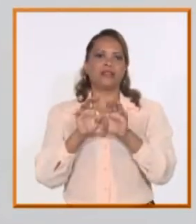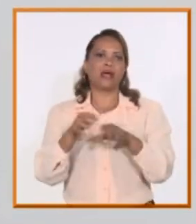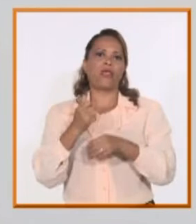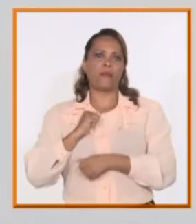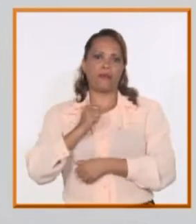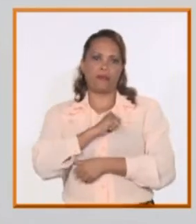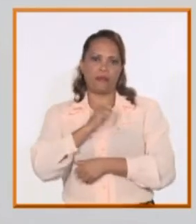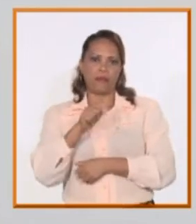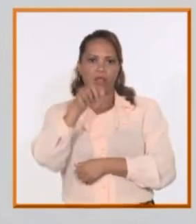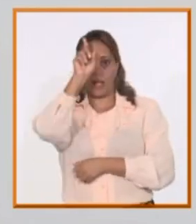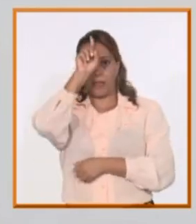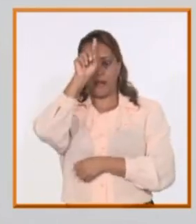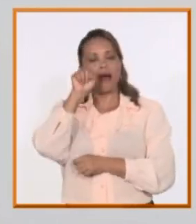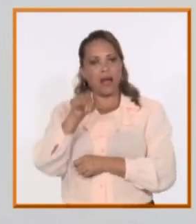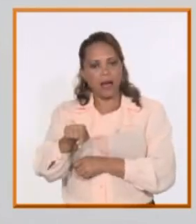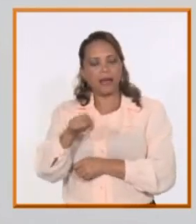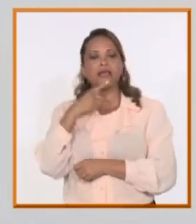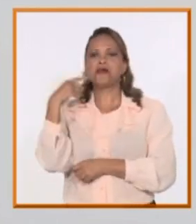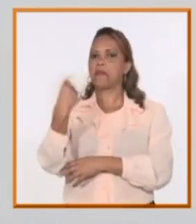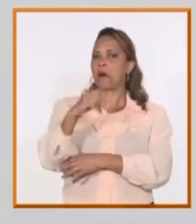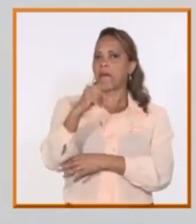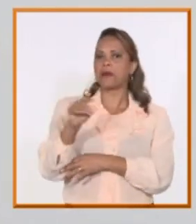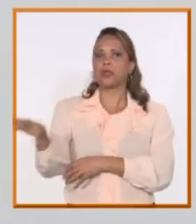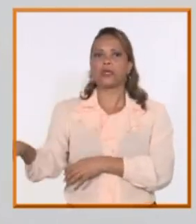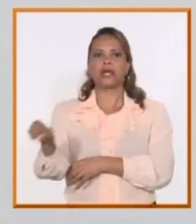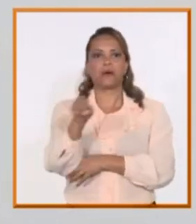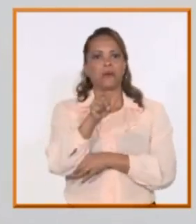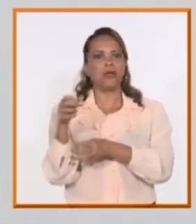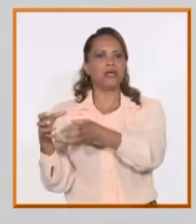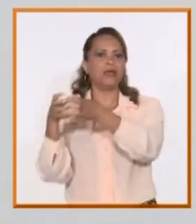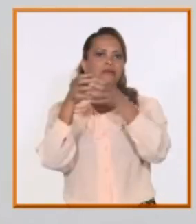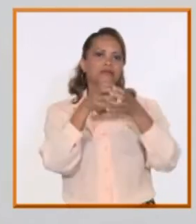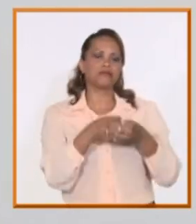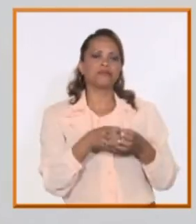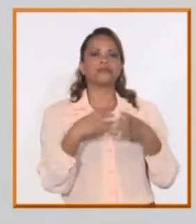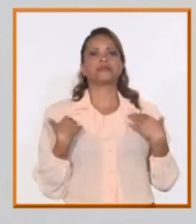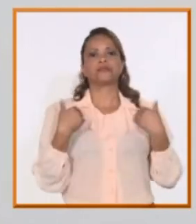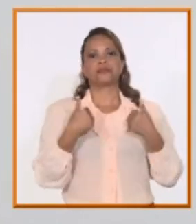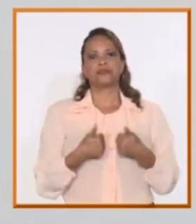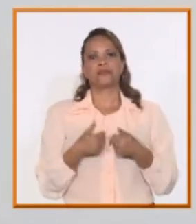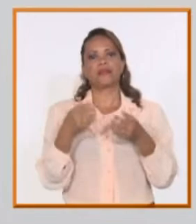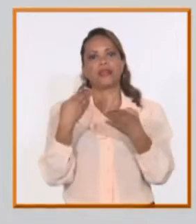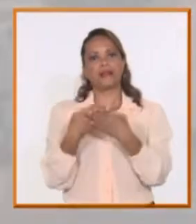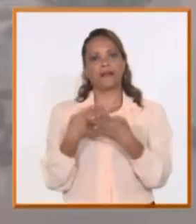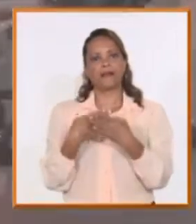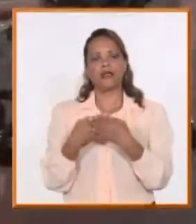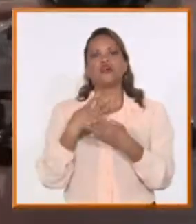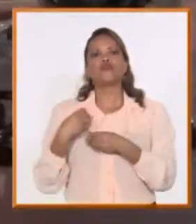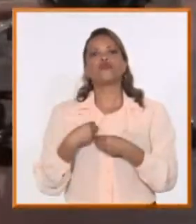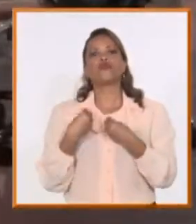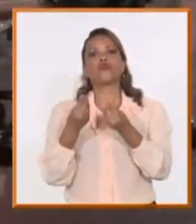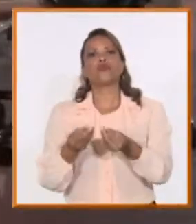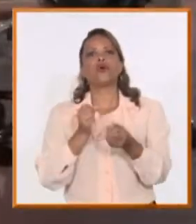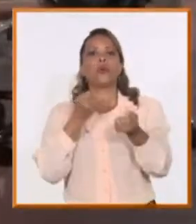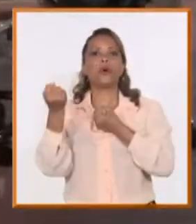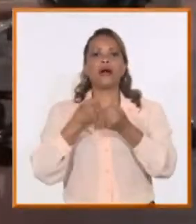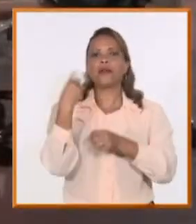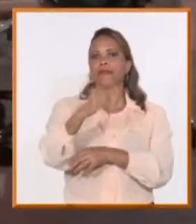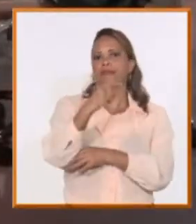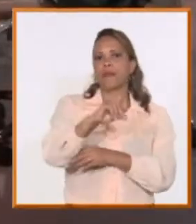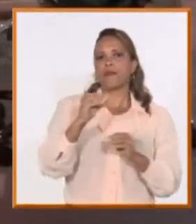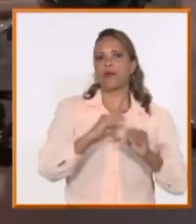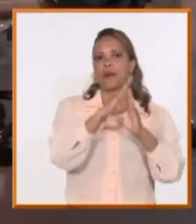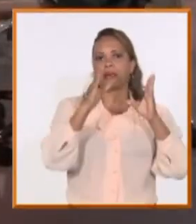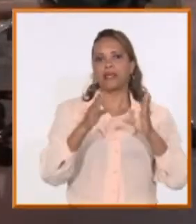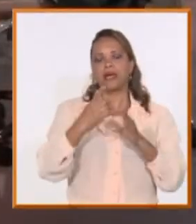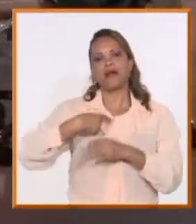club alemán, pero nos iban a buscar. La dirección también del organismo nos dio un carro para entrenar por la mañana, ir